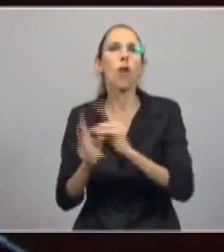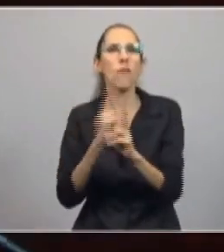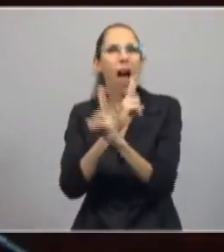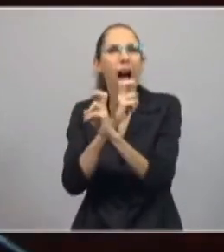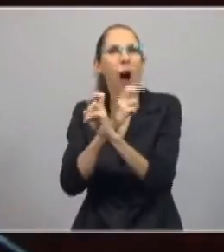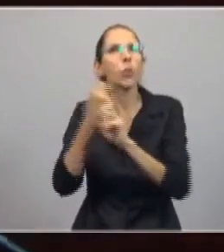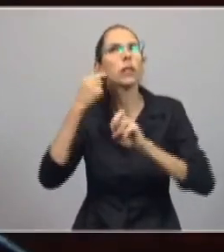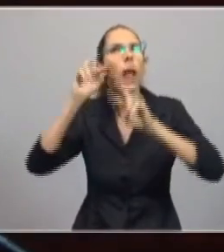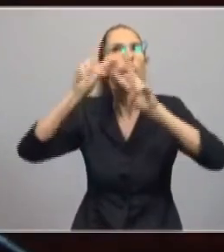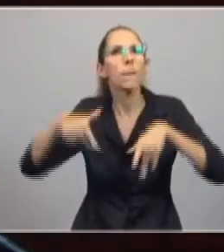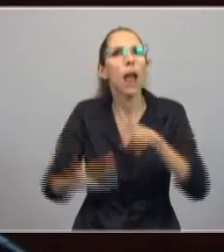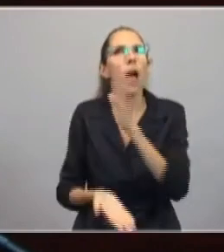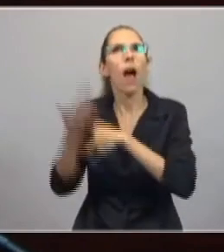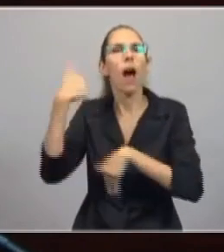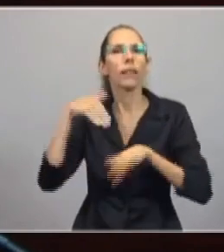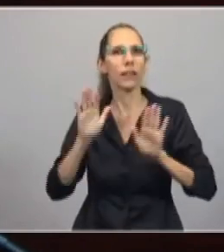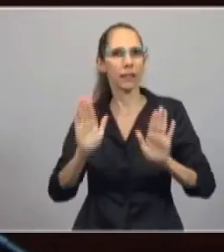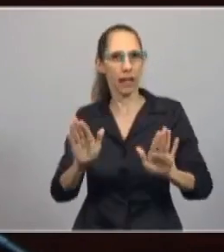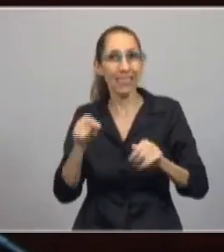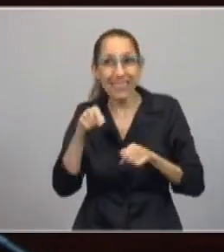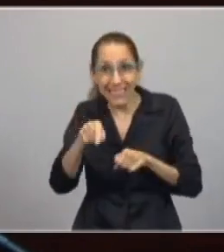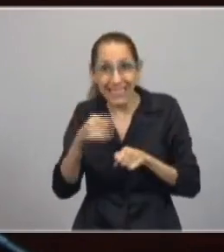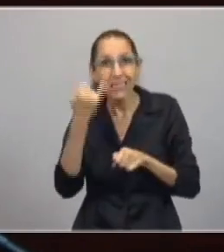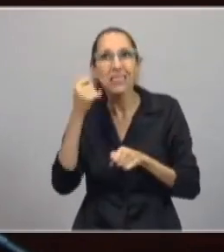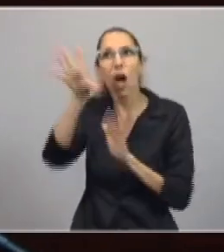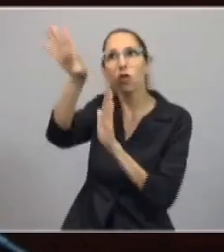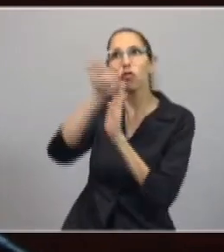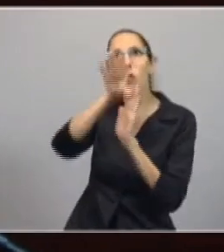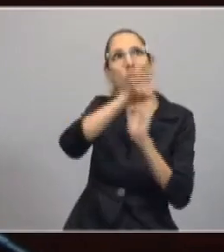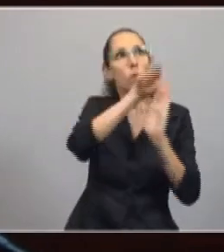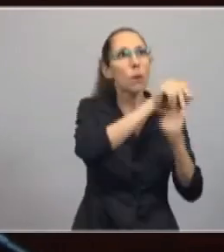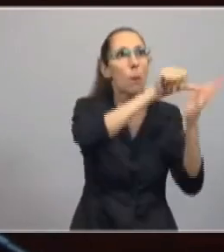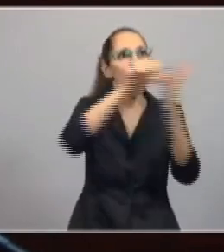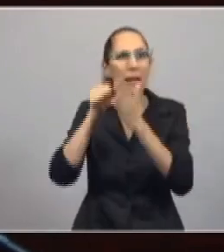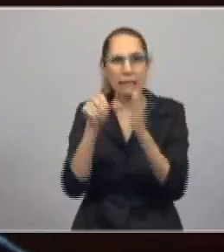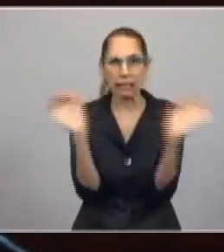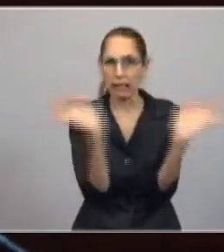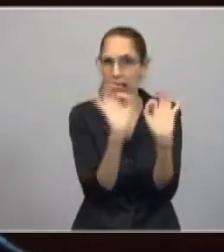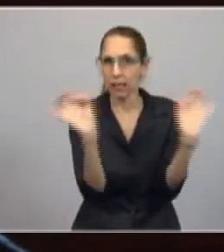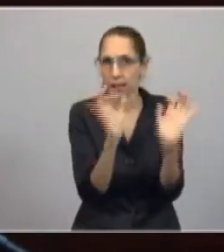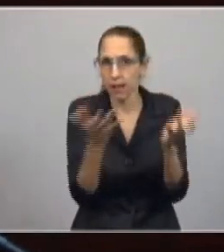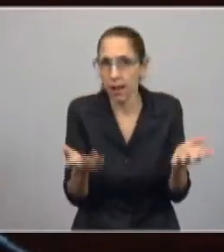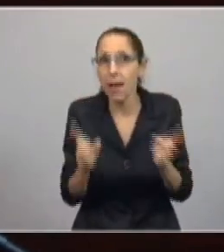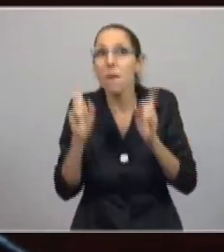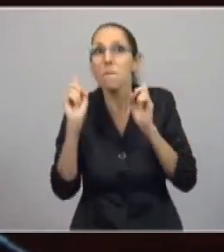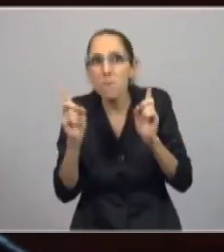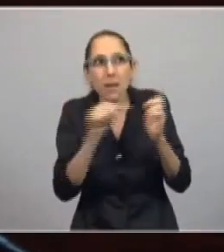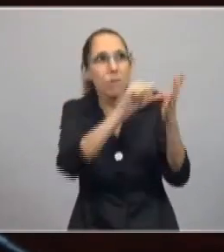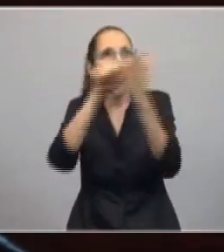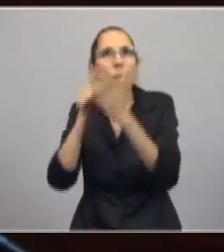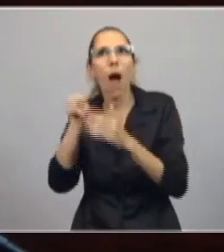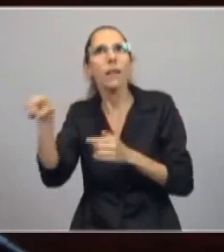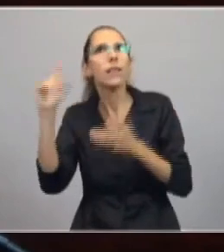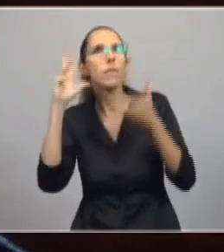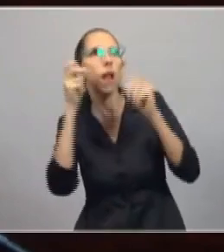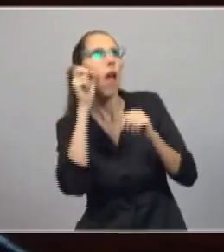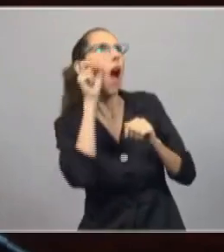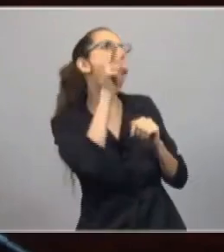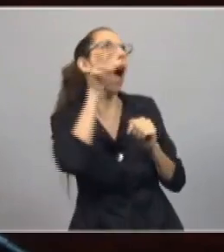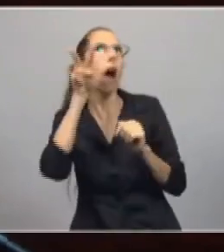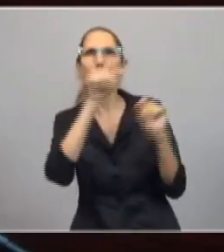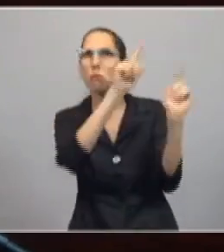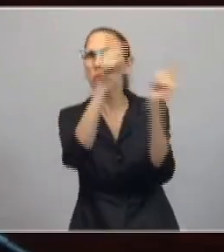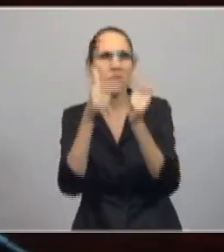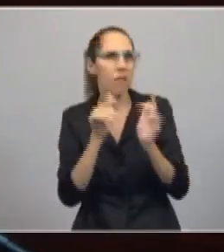anarcocapitalismo, no se aplica en ningún lugar del mundo, y mucho menos en los países que la admira. Más que defender